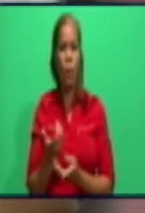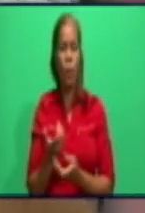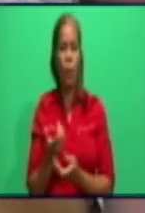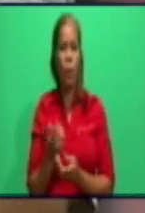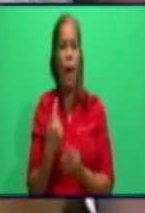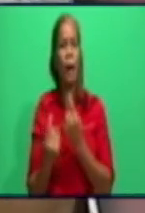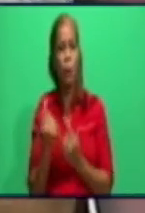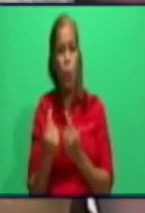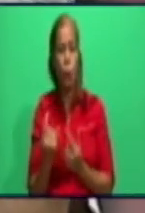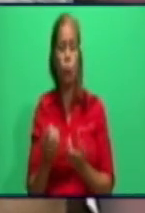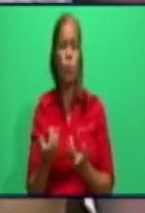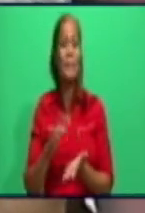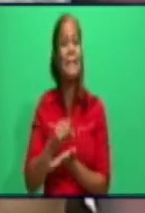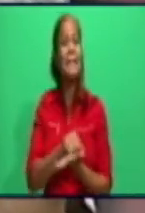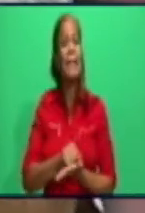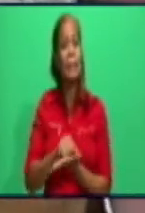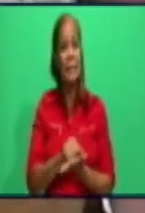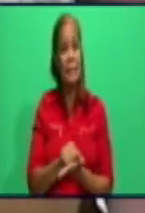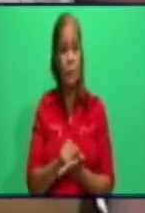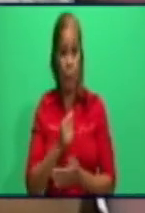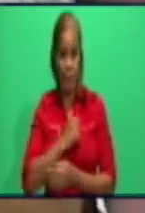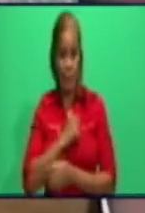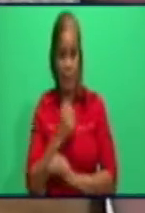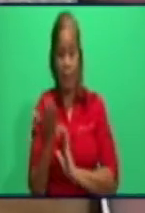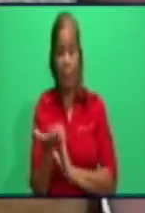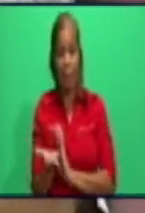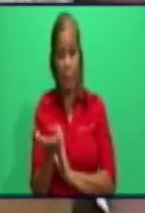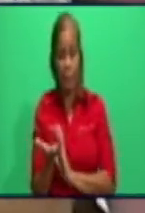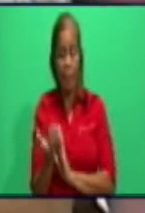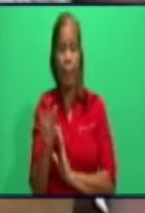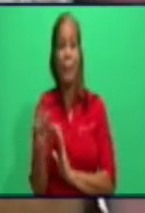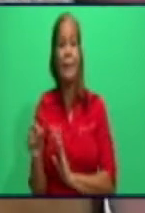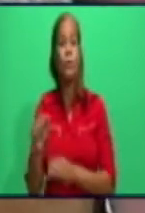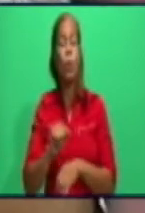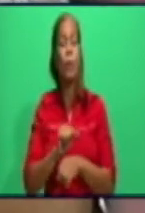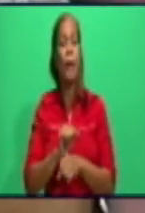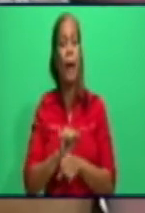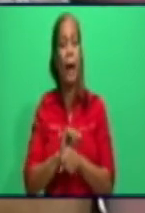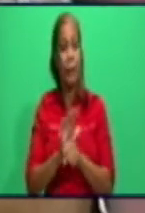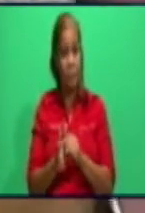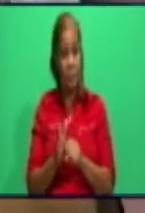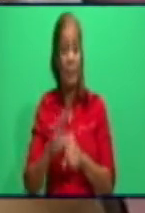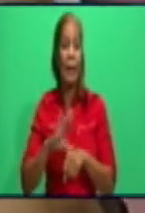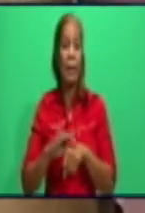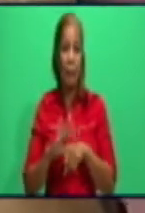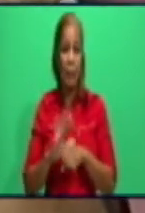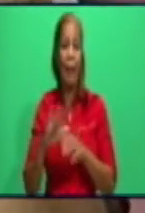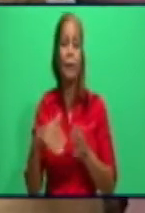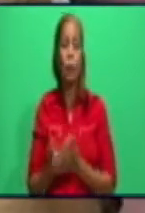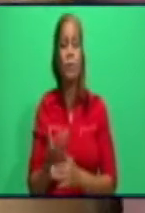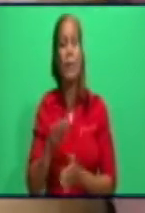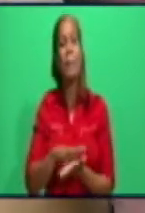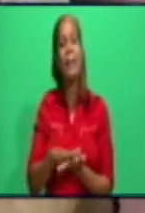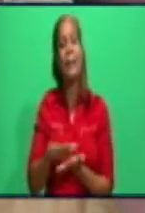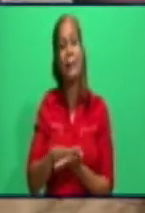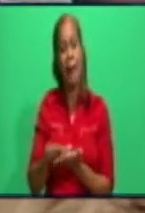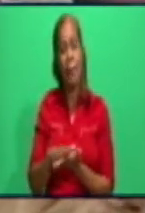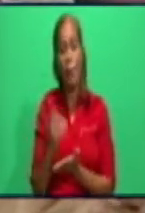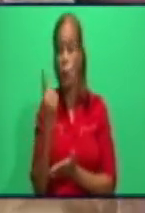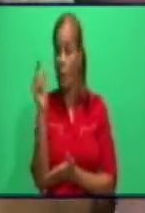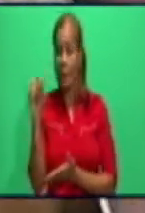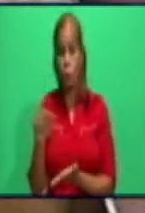o una bata, un servicio, nosotros hemos establecido servicios de mensajero dentro de la propia institución para los dos bloques, para el bloque clínico